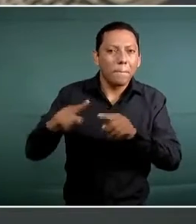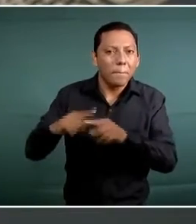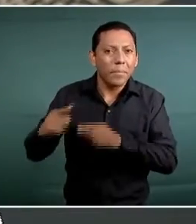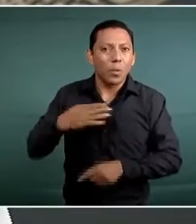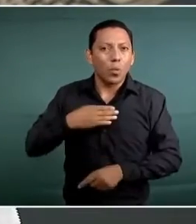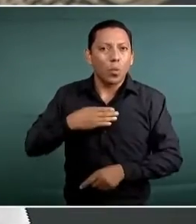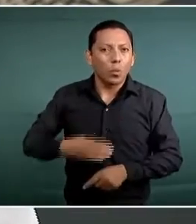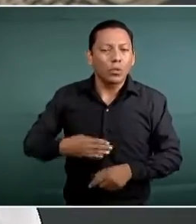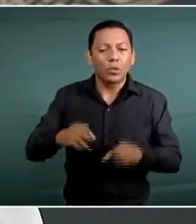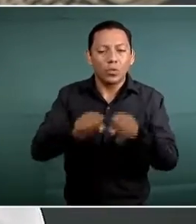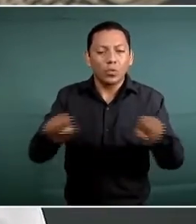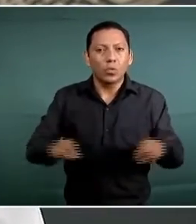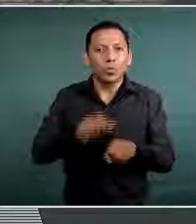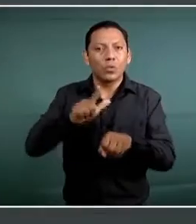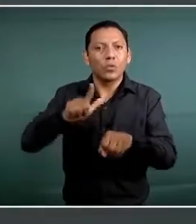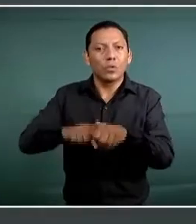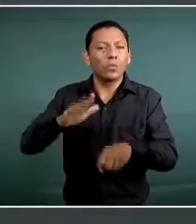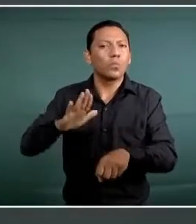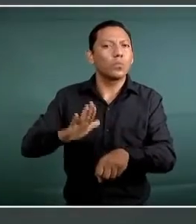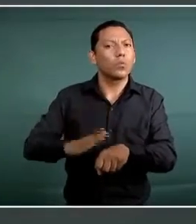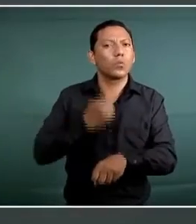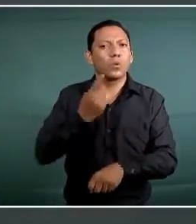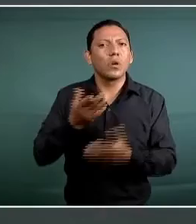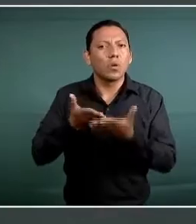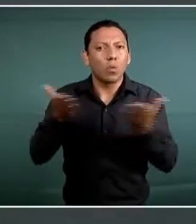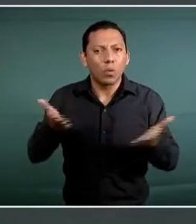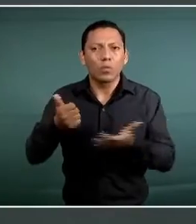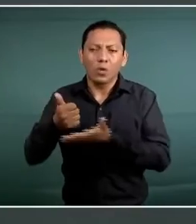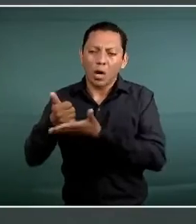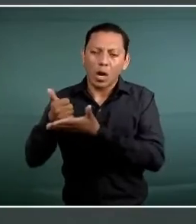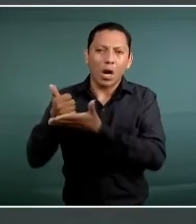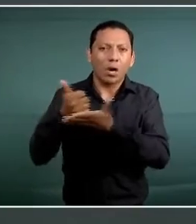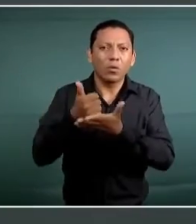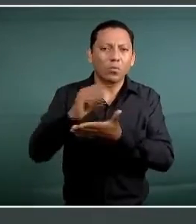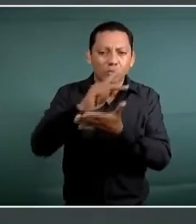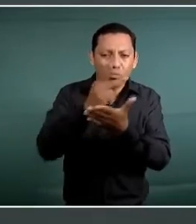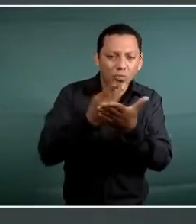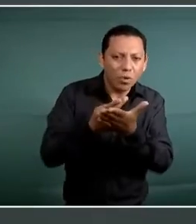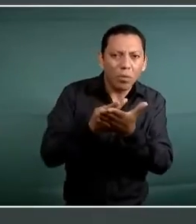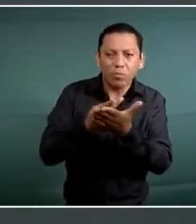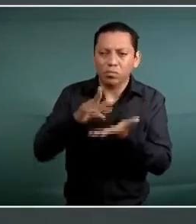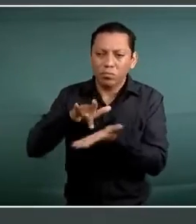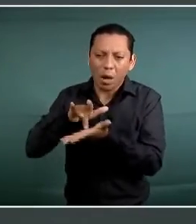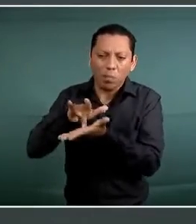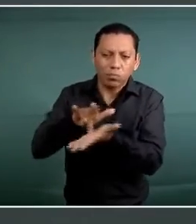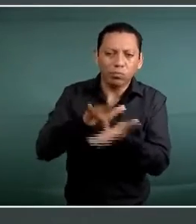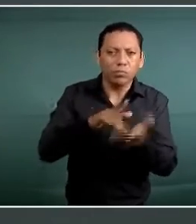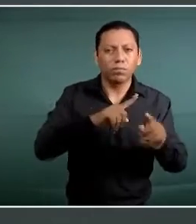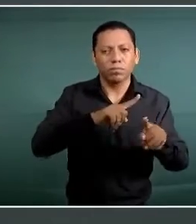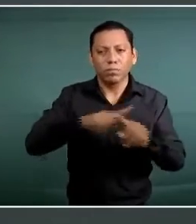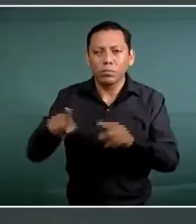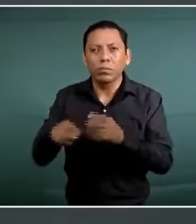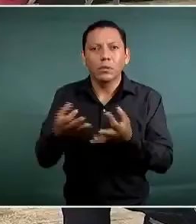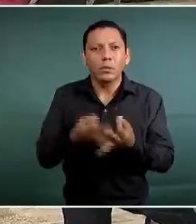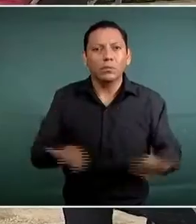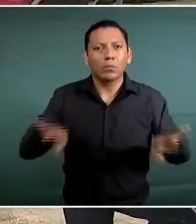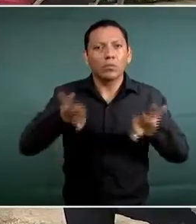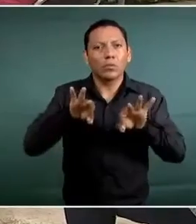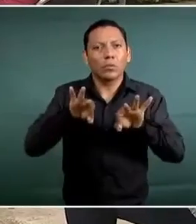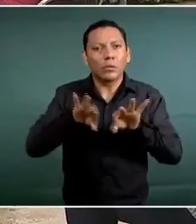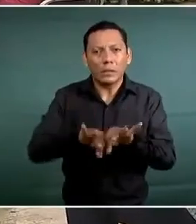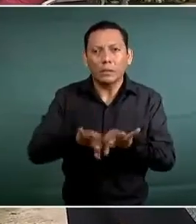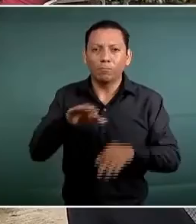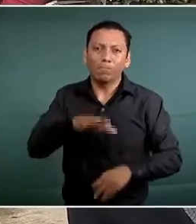porque se está ayudando con programas muy importantes a la